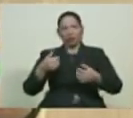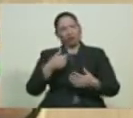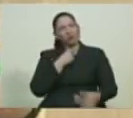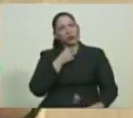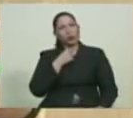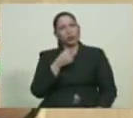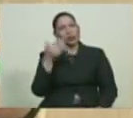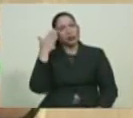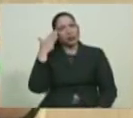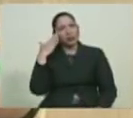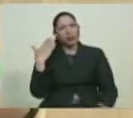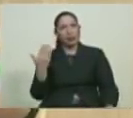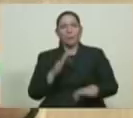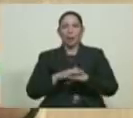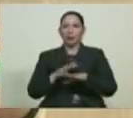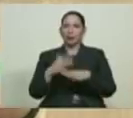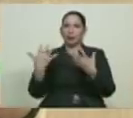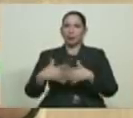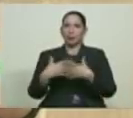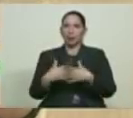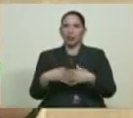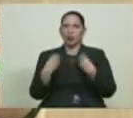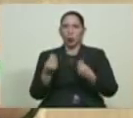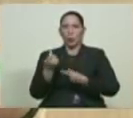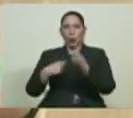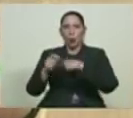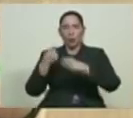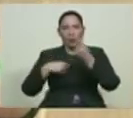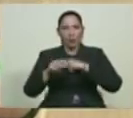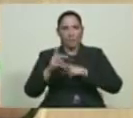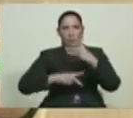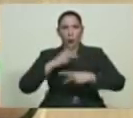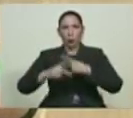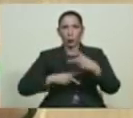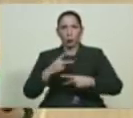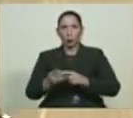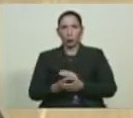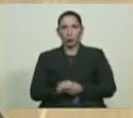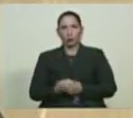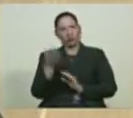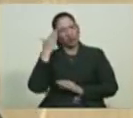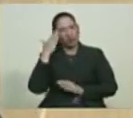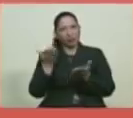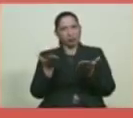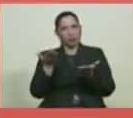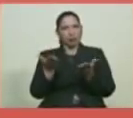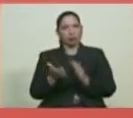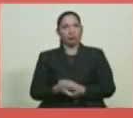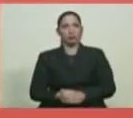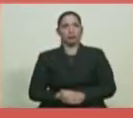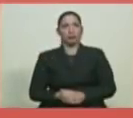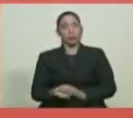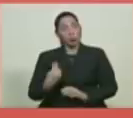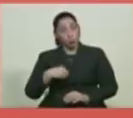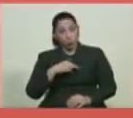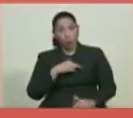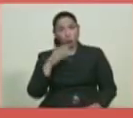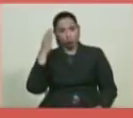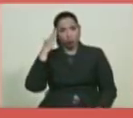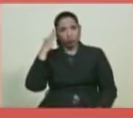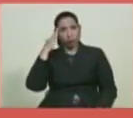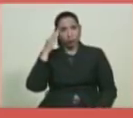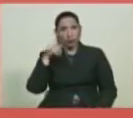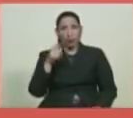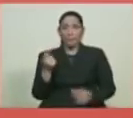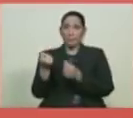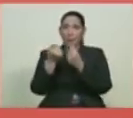suceder con esas empresas, cómo se van a comercializar los productos. En este caso me gustaría saber su balance. Sí, nosotros insistimos en que esos precios